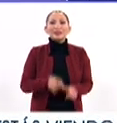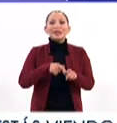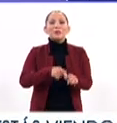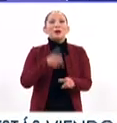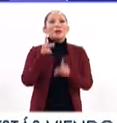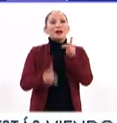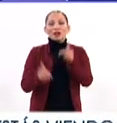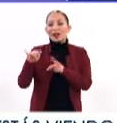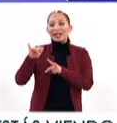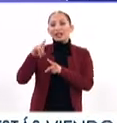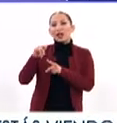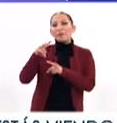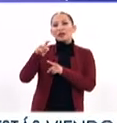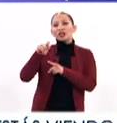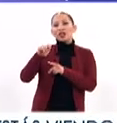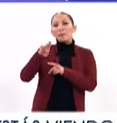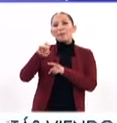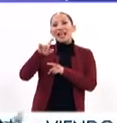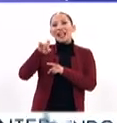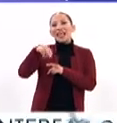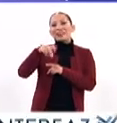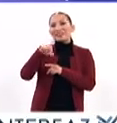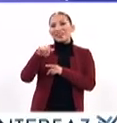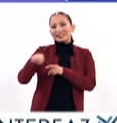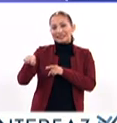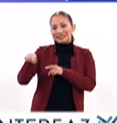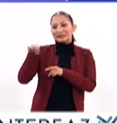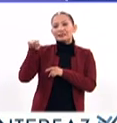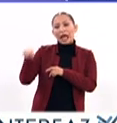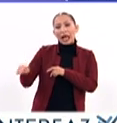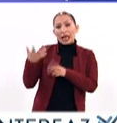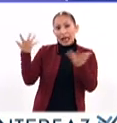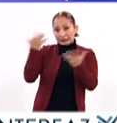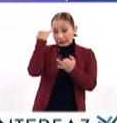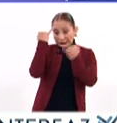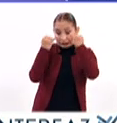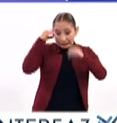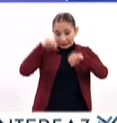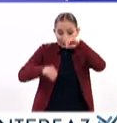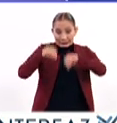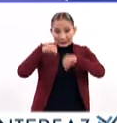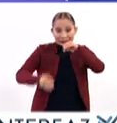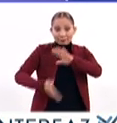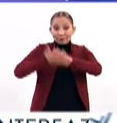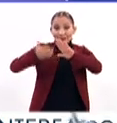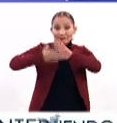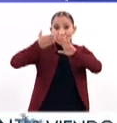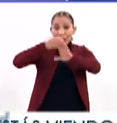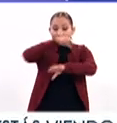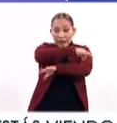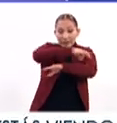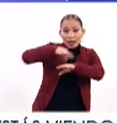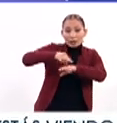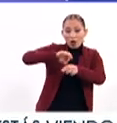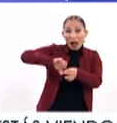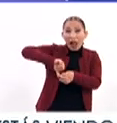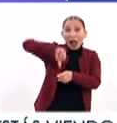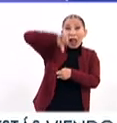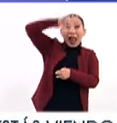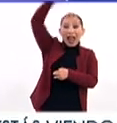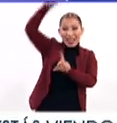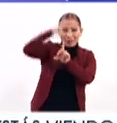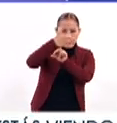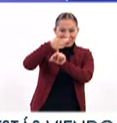Seguimos platicando con el ingeniero Víctor Beléndez Vázquez, pues ejecutor de la construcción y el diseño de las astas